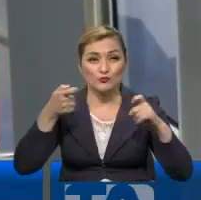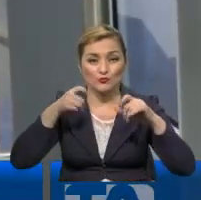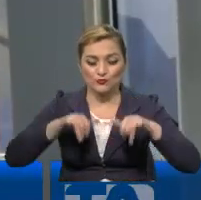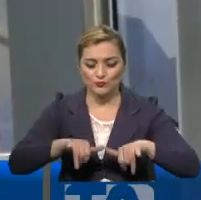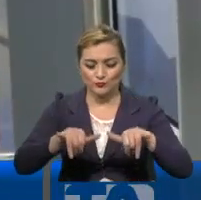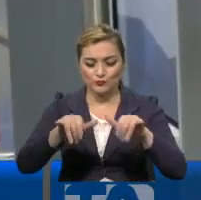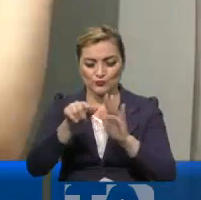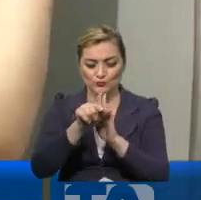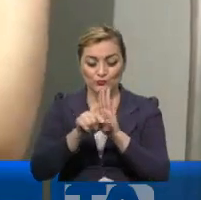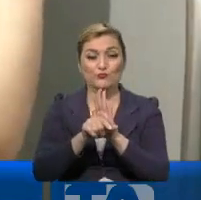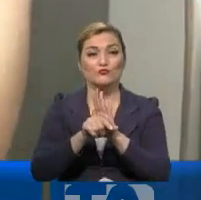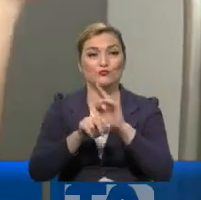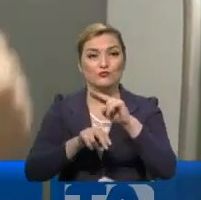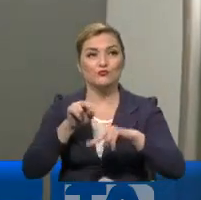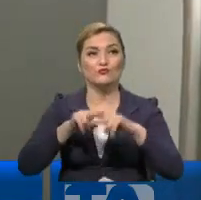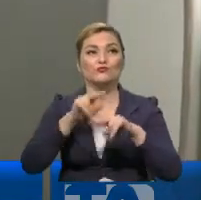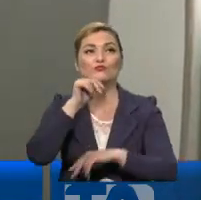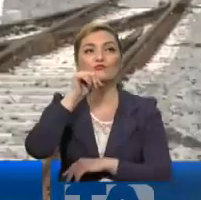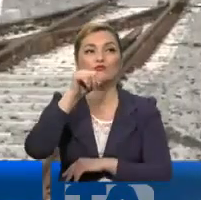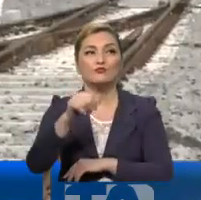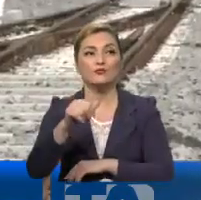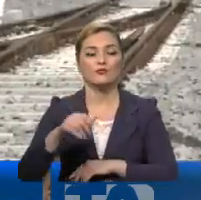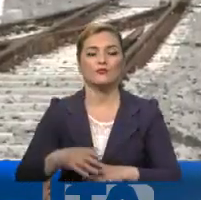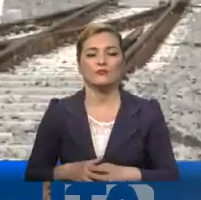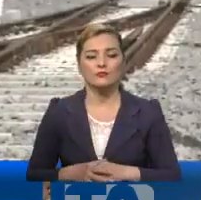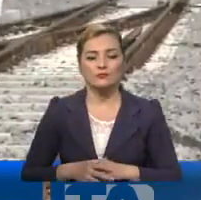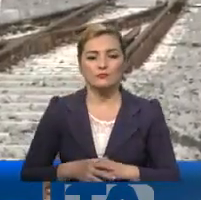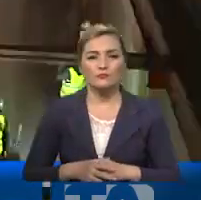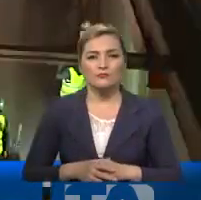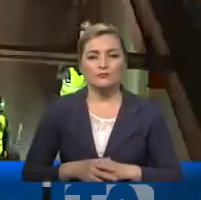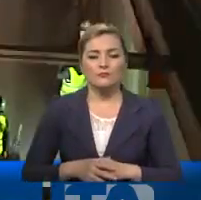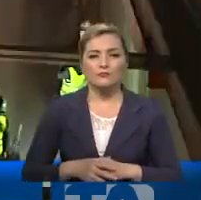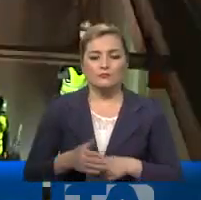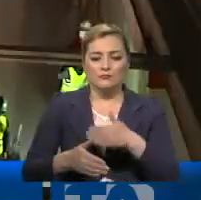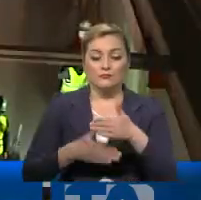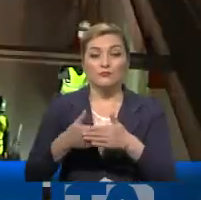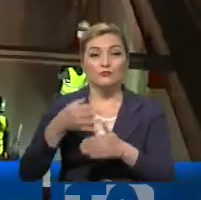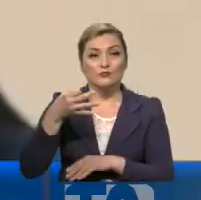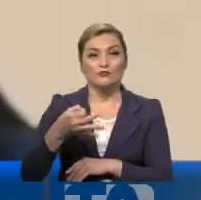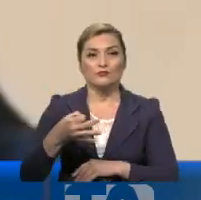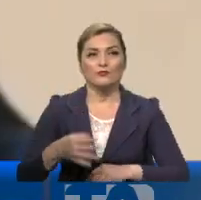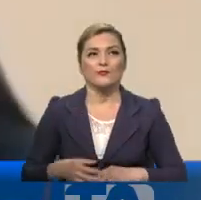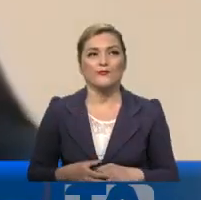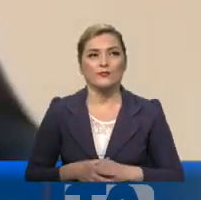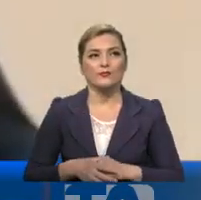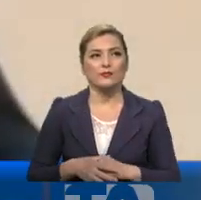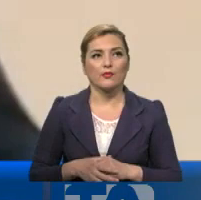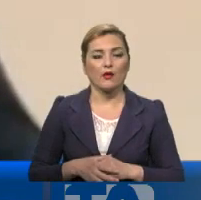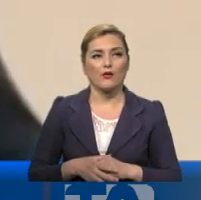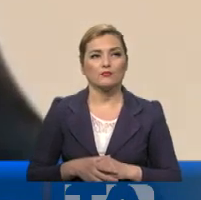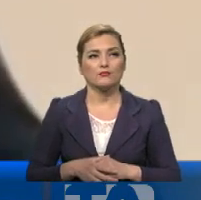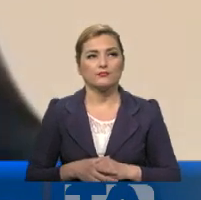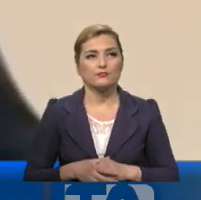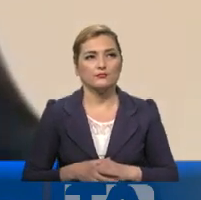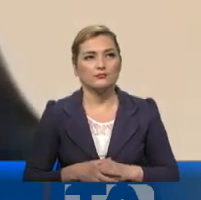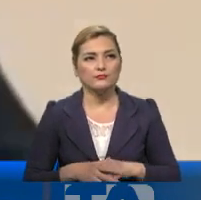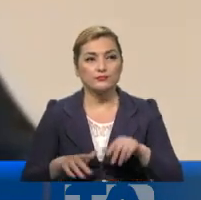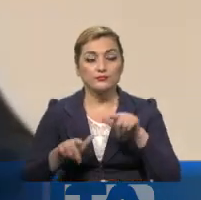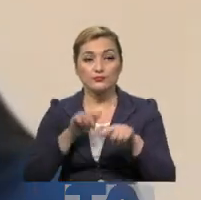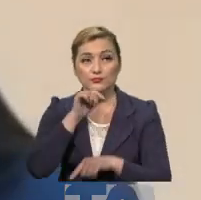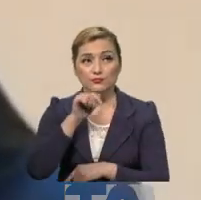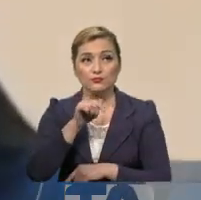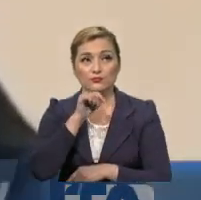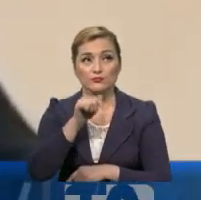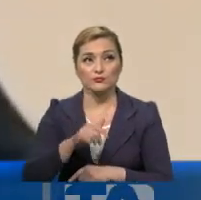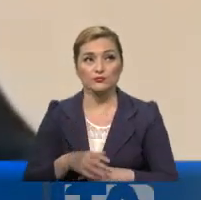continúe con los detalles en obras que faltan, pero a la par se cumplirán otros procesos. Estos hitos que todavía deben ser solventados